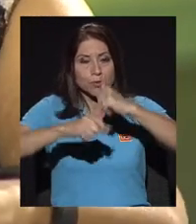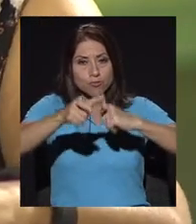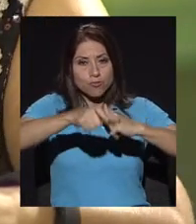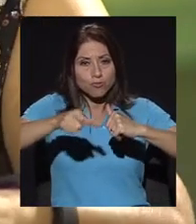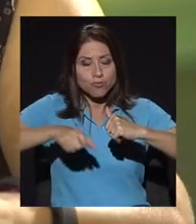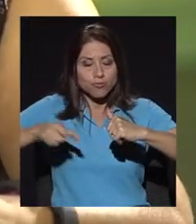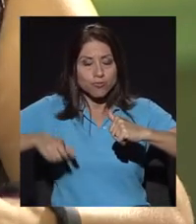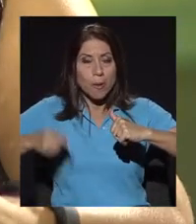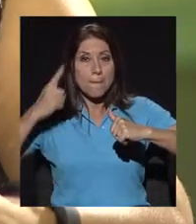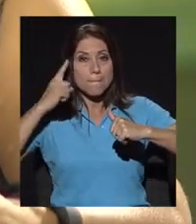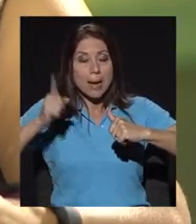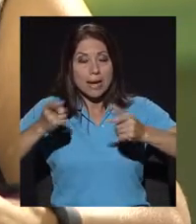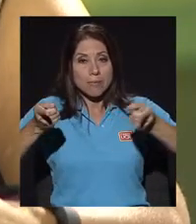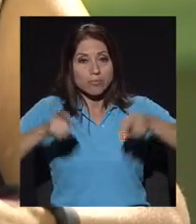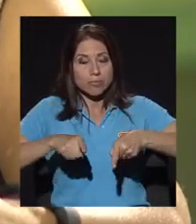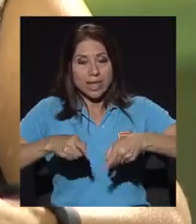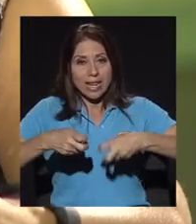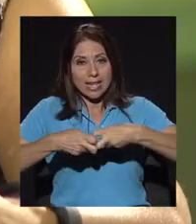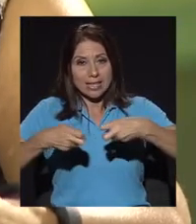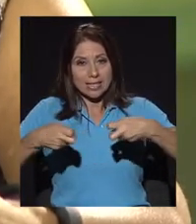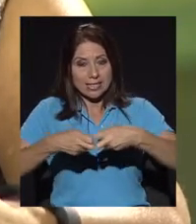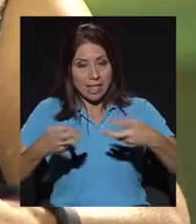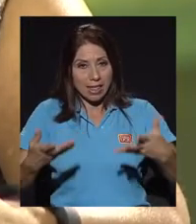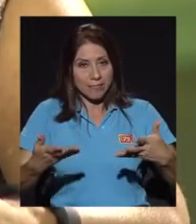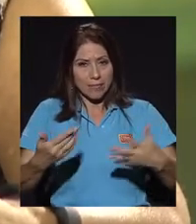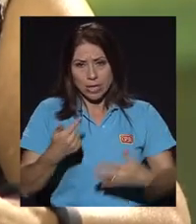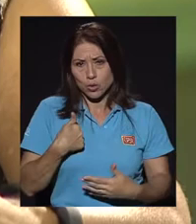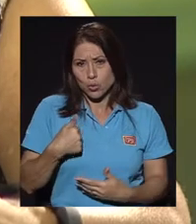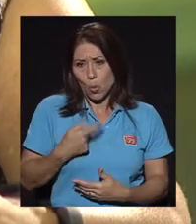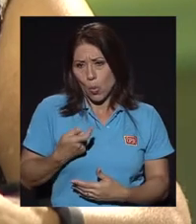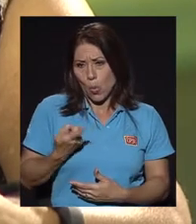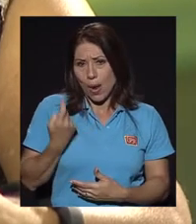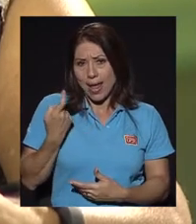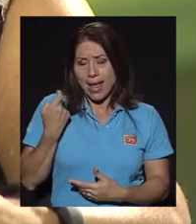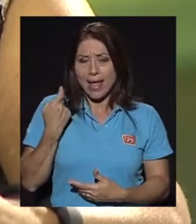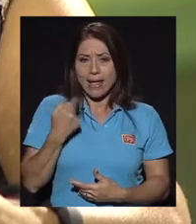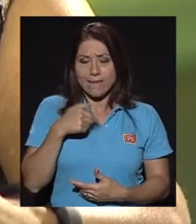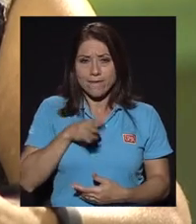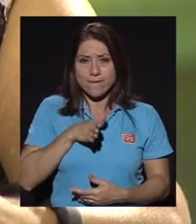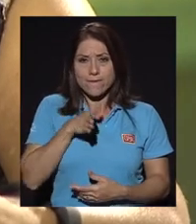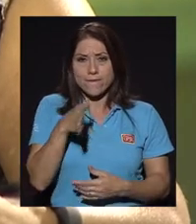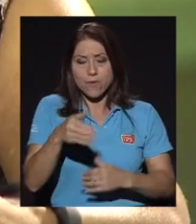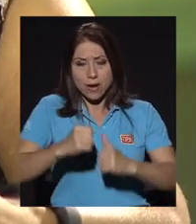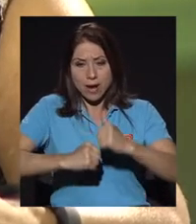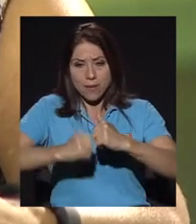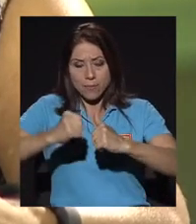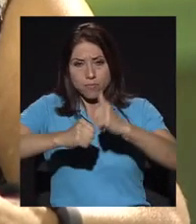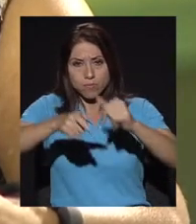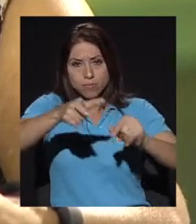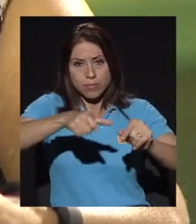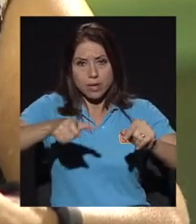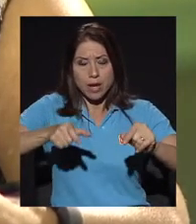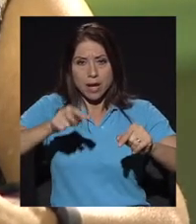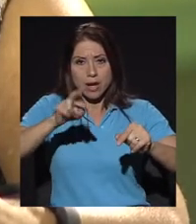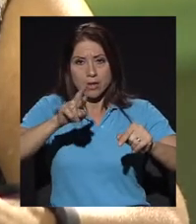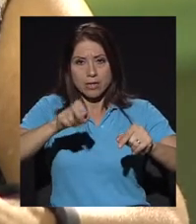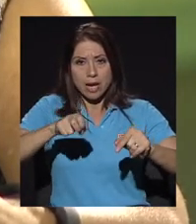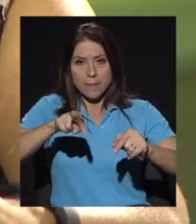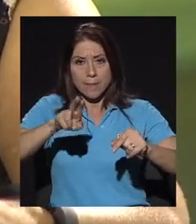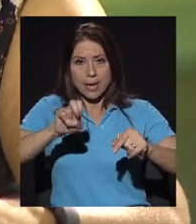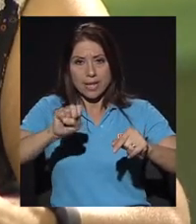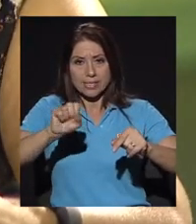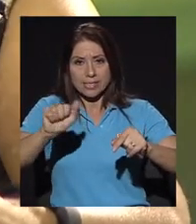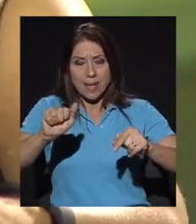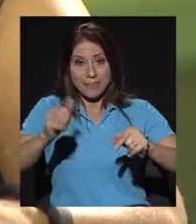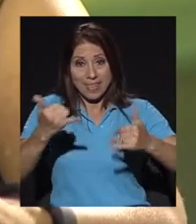electricidad, de la generación de electricidad, yo incluso estuve hace poquito en la represa la